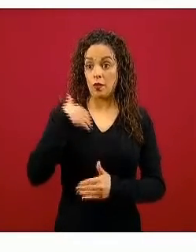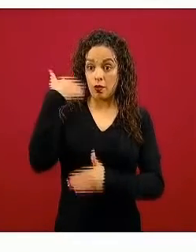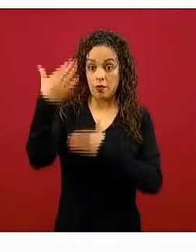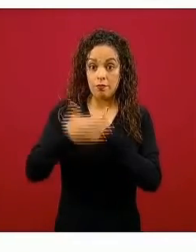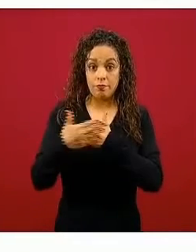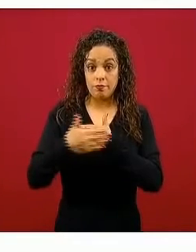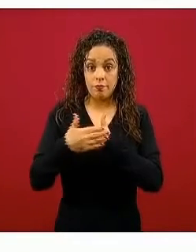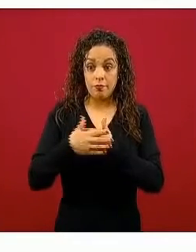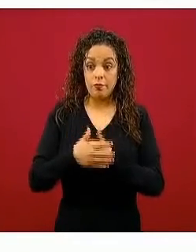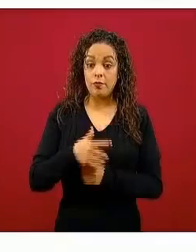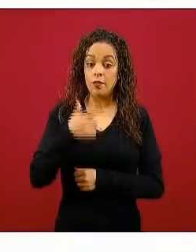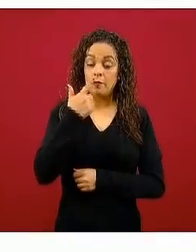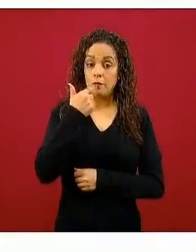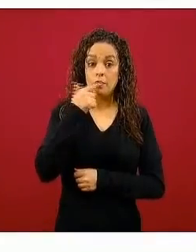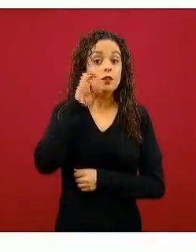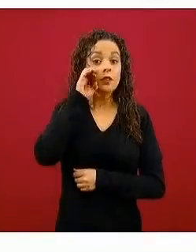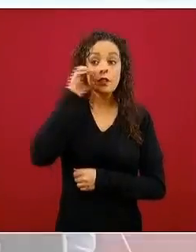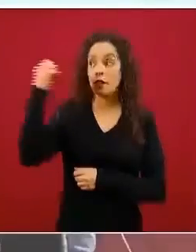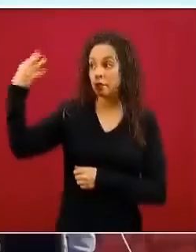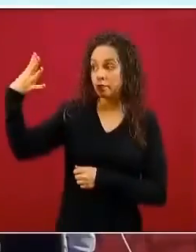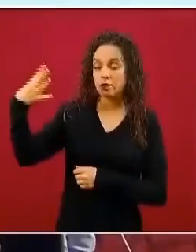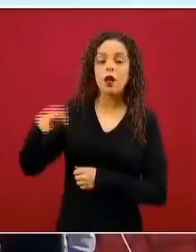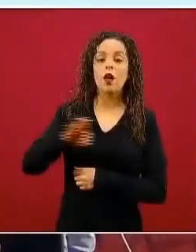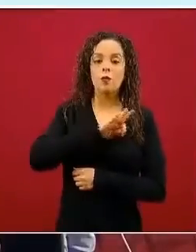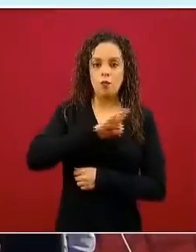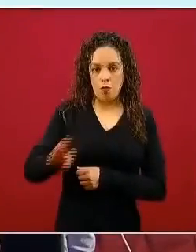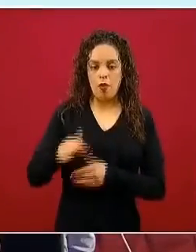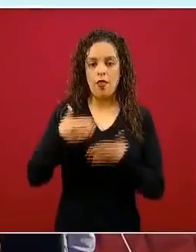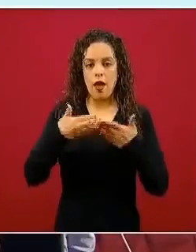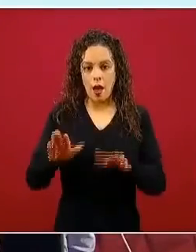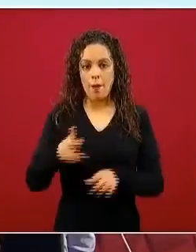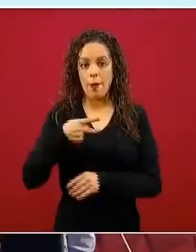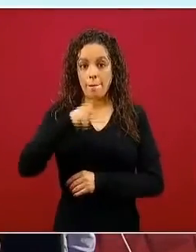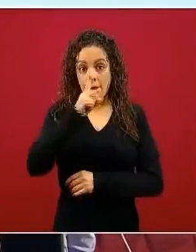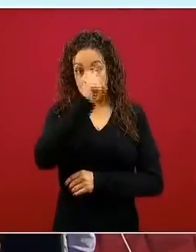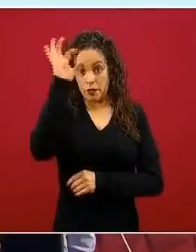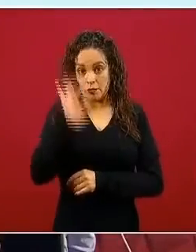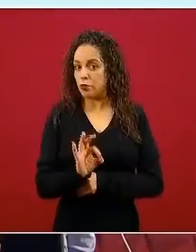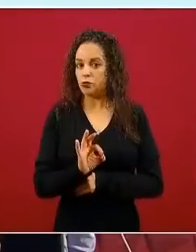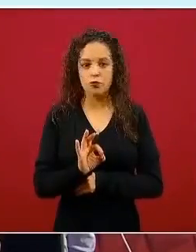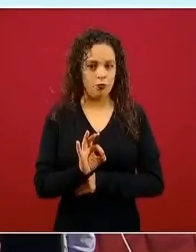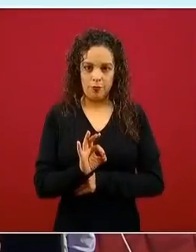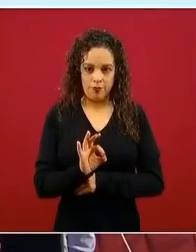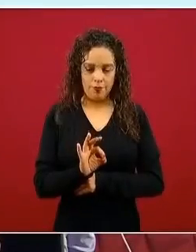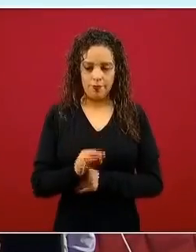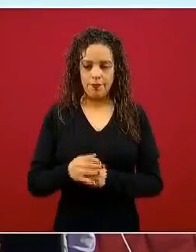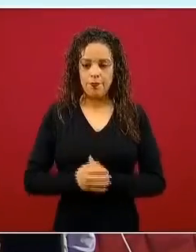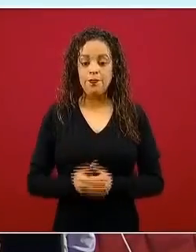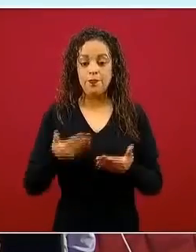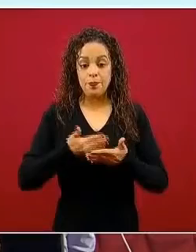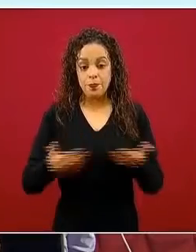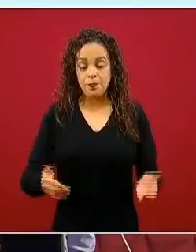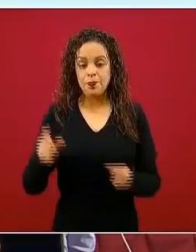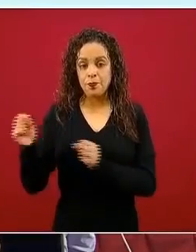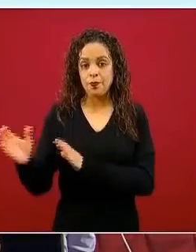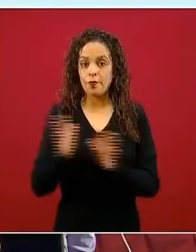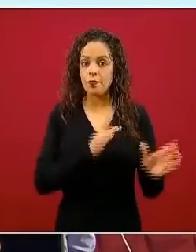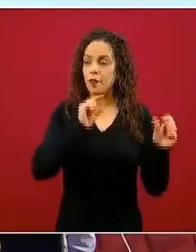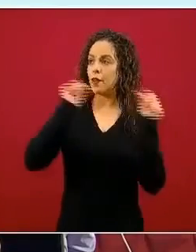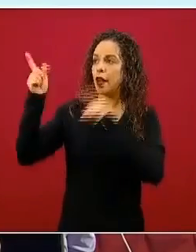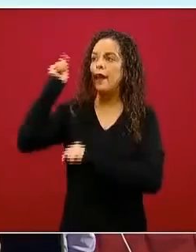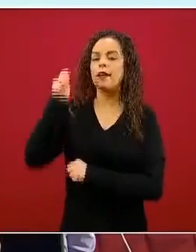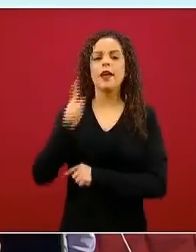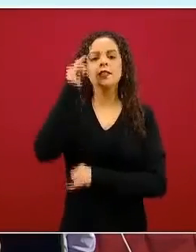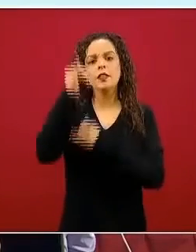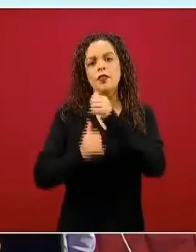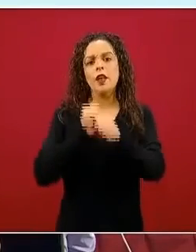pase al color naranja. Veamos entonces ahora sí la actualización del panorama internacional. Prácticamente ha